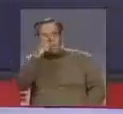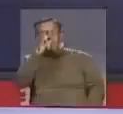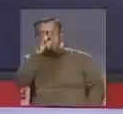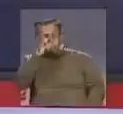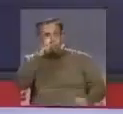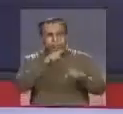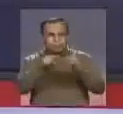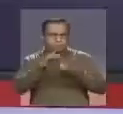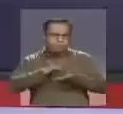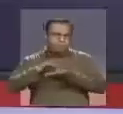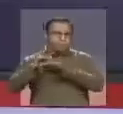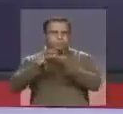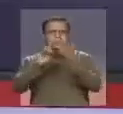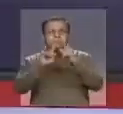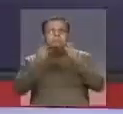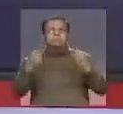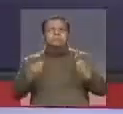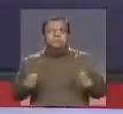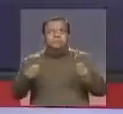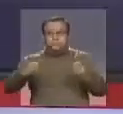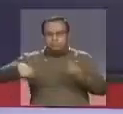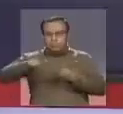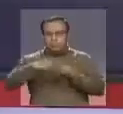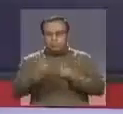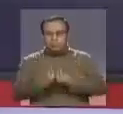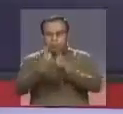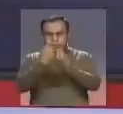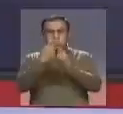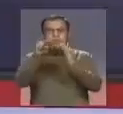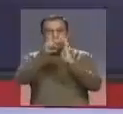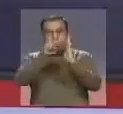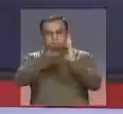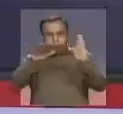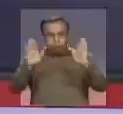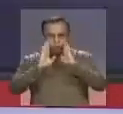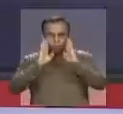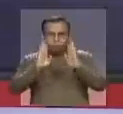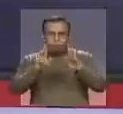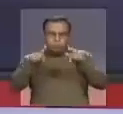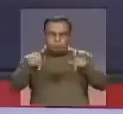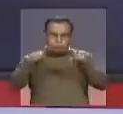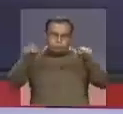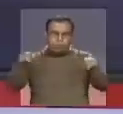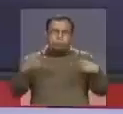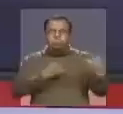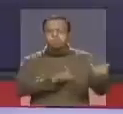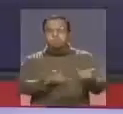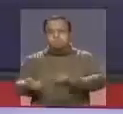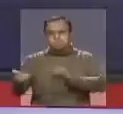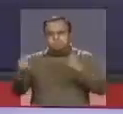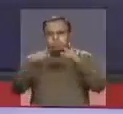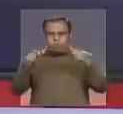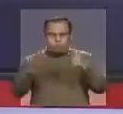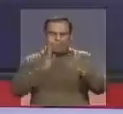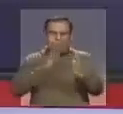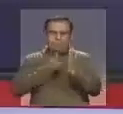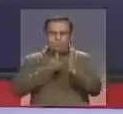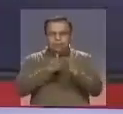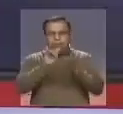haga esa participación para que estas políticas públicas atiendan a estas realidades y estas